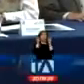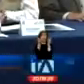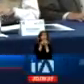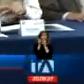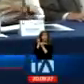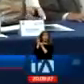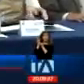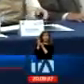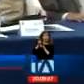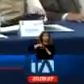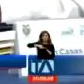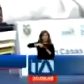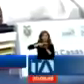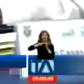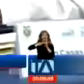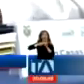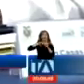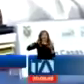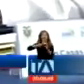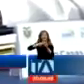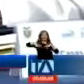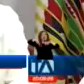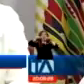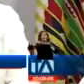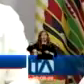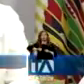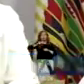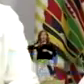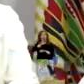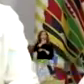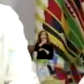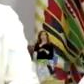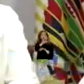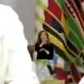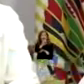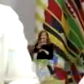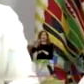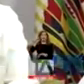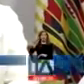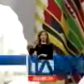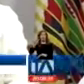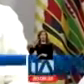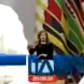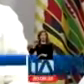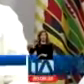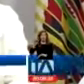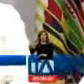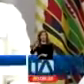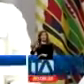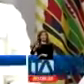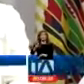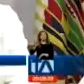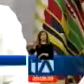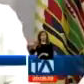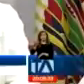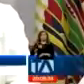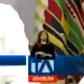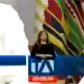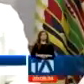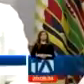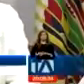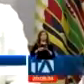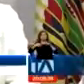además firmó los convenios de cooperación con UNIORE y con la OEA. Es parte de los protocolos de cooperación internacional que